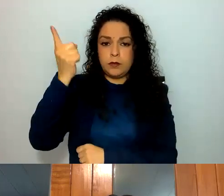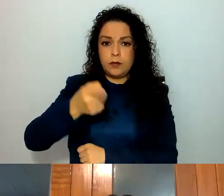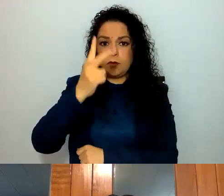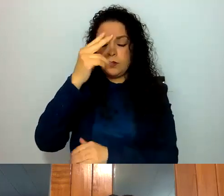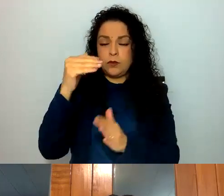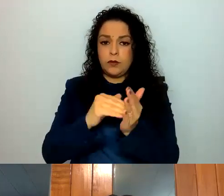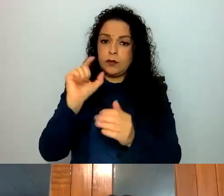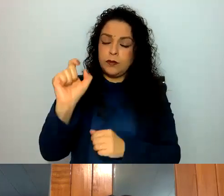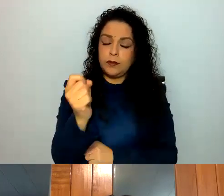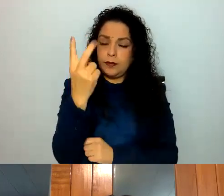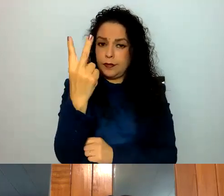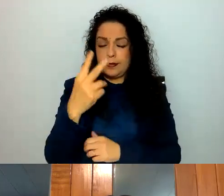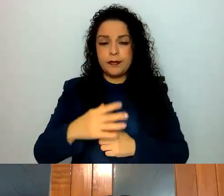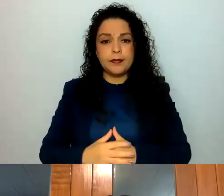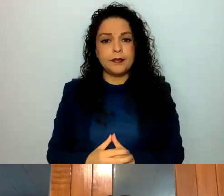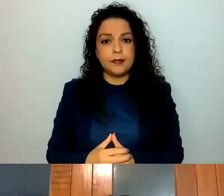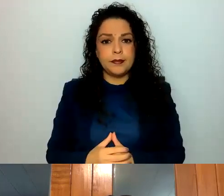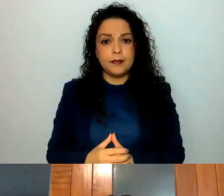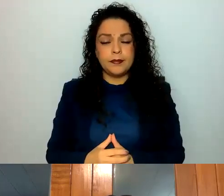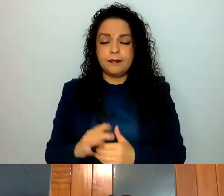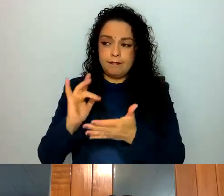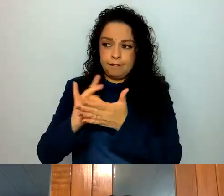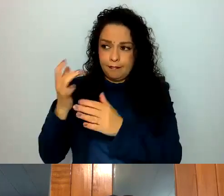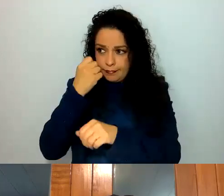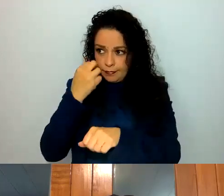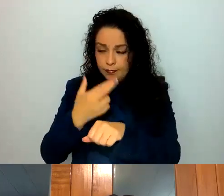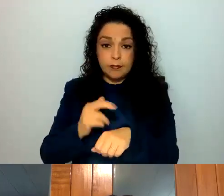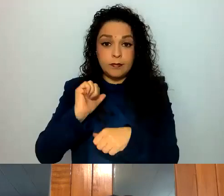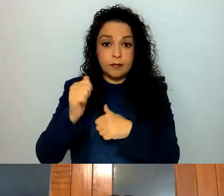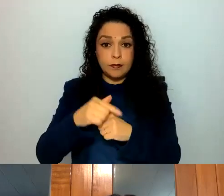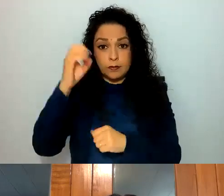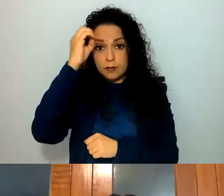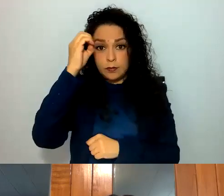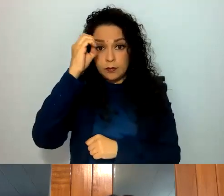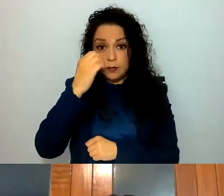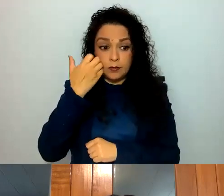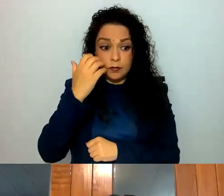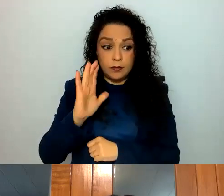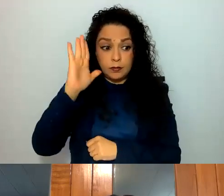info-CDMX/RR.IP.1577/2022. Gracias, secretario. ¿Existe algún comentario al respecto?